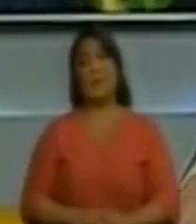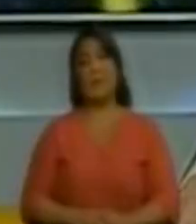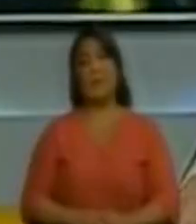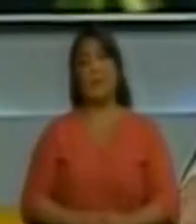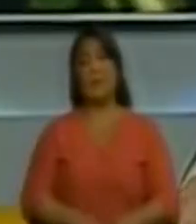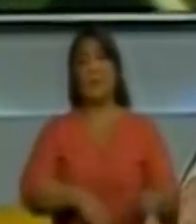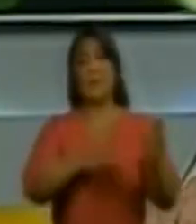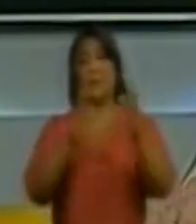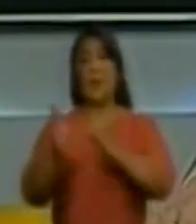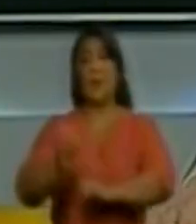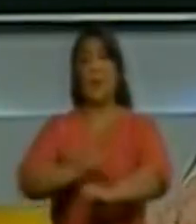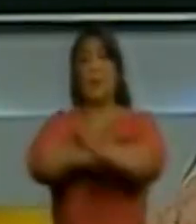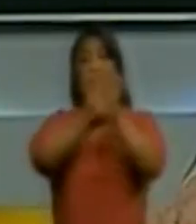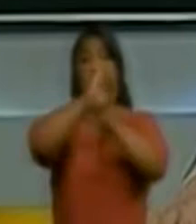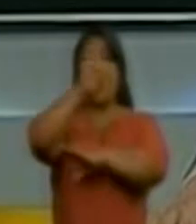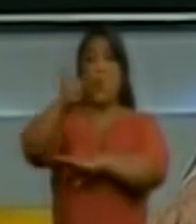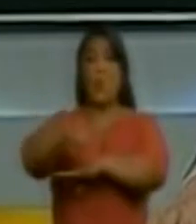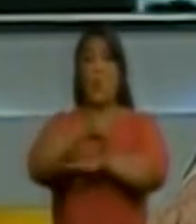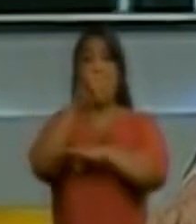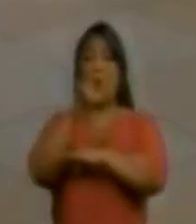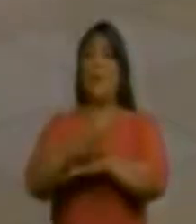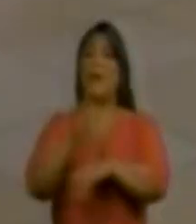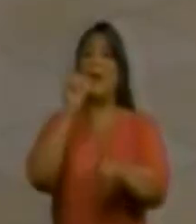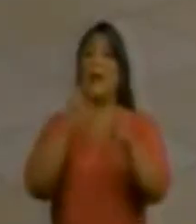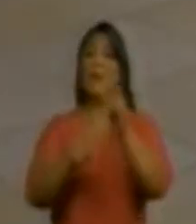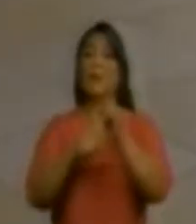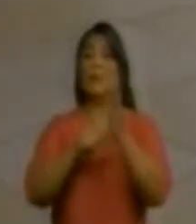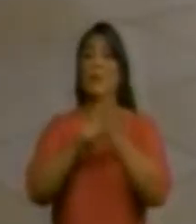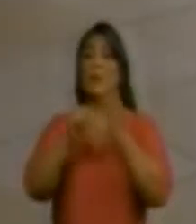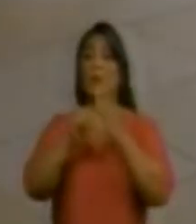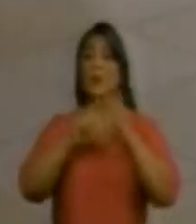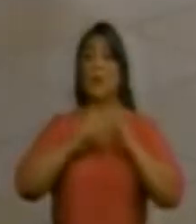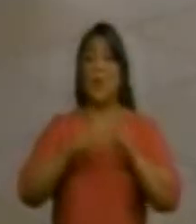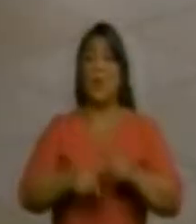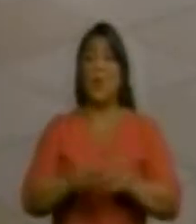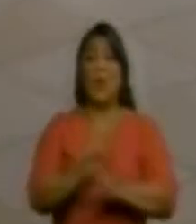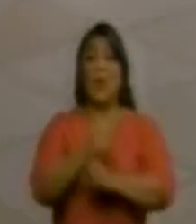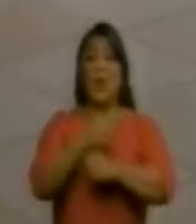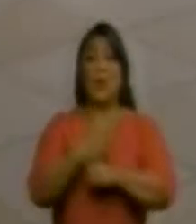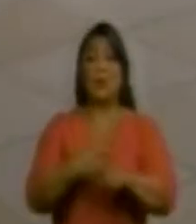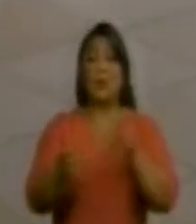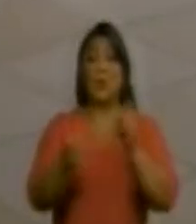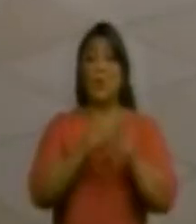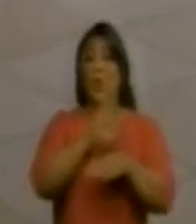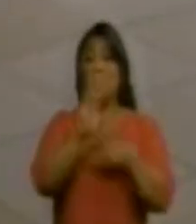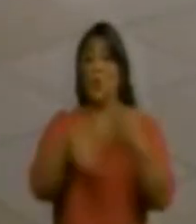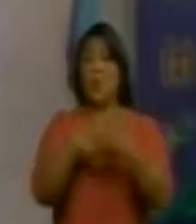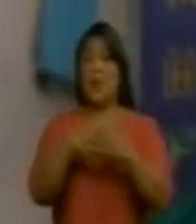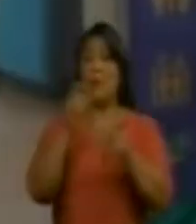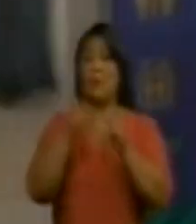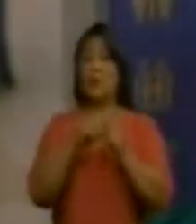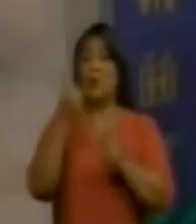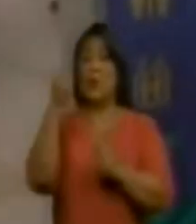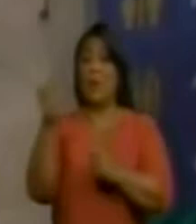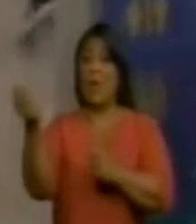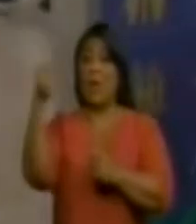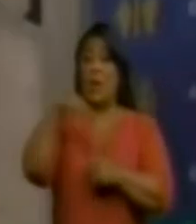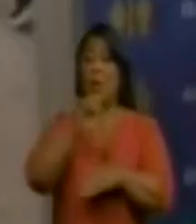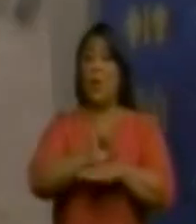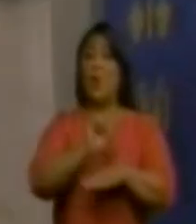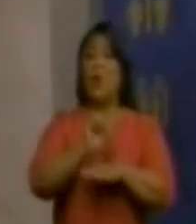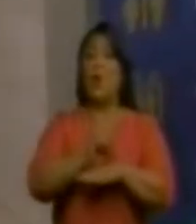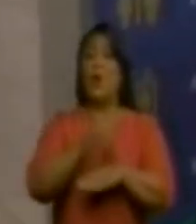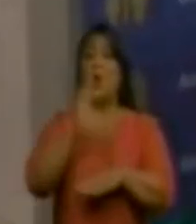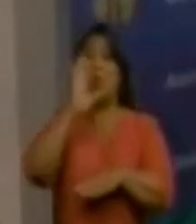A partir de la mañana de este jueves, personal del Ministerio de Salud ejecuta controles a los pasajeros en el Aeropuerto Internacional Mariscal Sucre